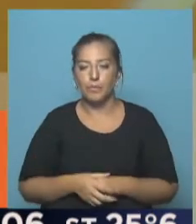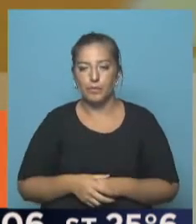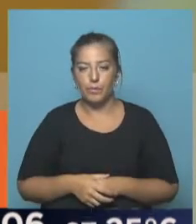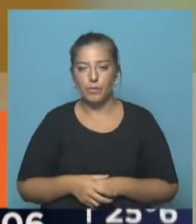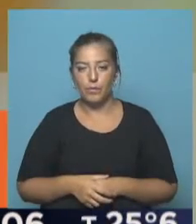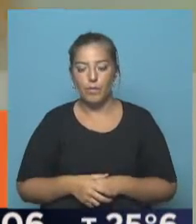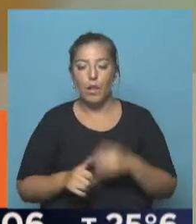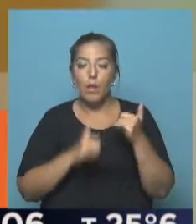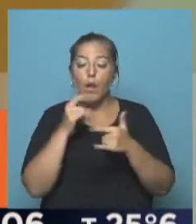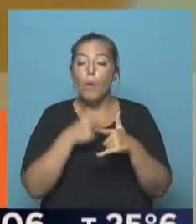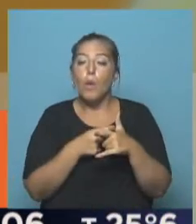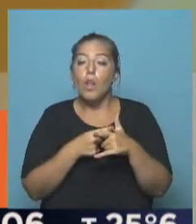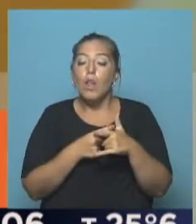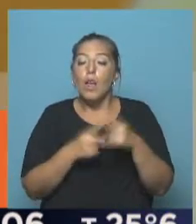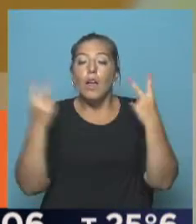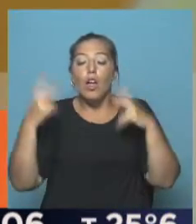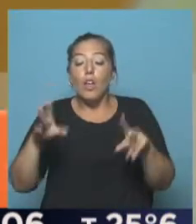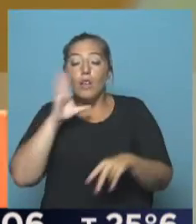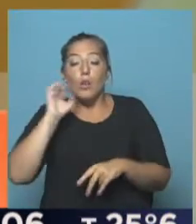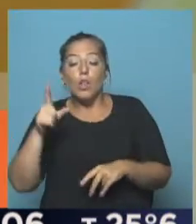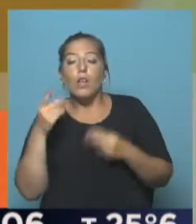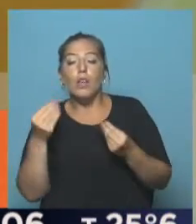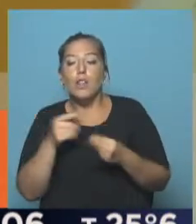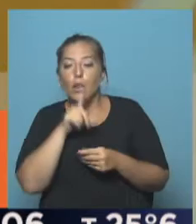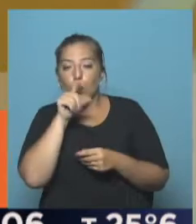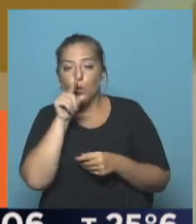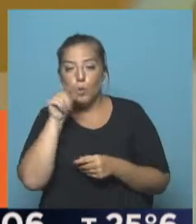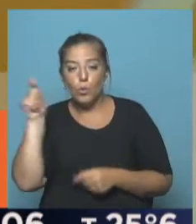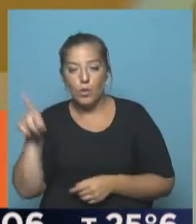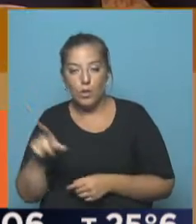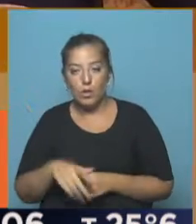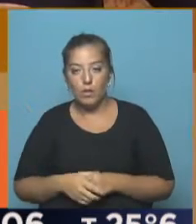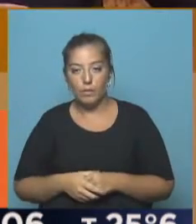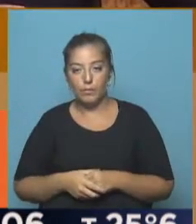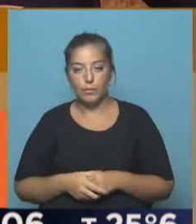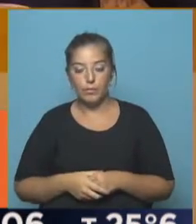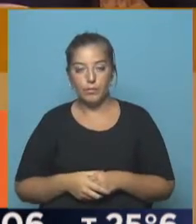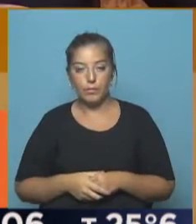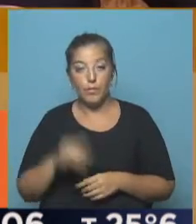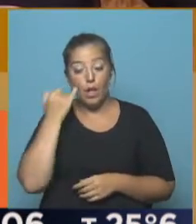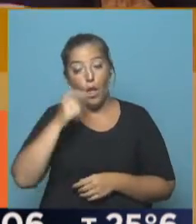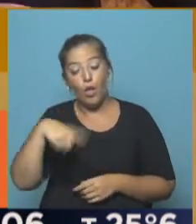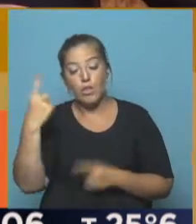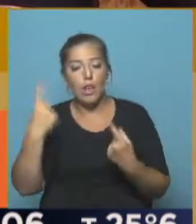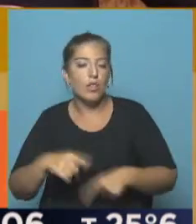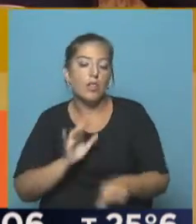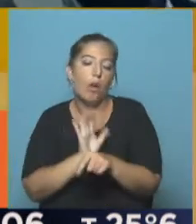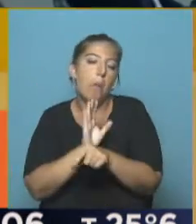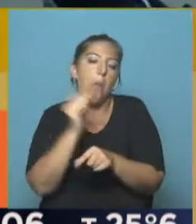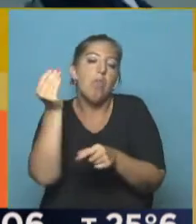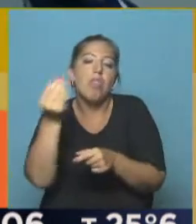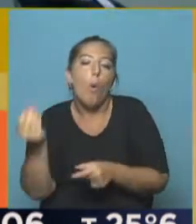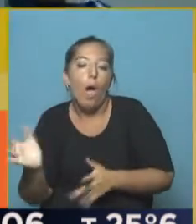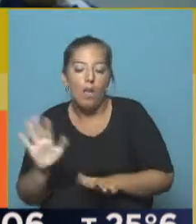expresa la política exterior de los Estados Unidos es el Twitter Real Donald Trump. Wow. y que lo demás están medio dibujados.